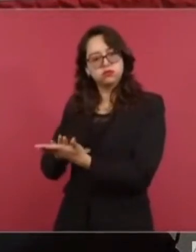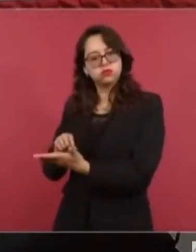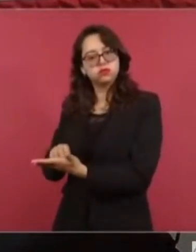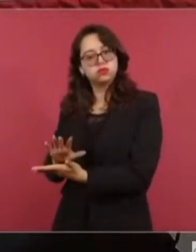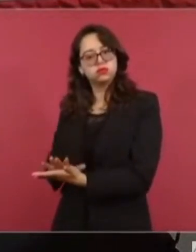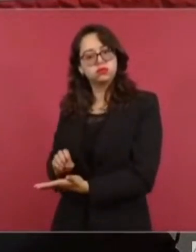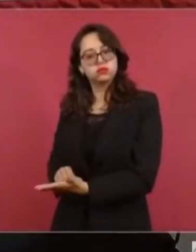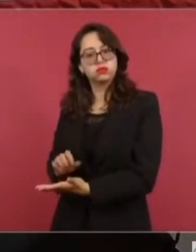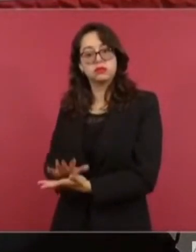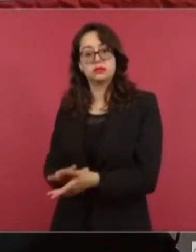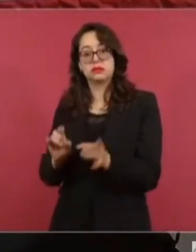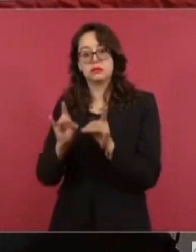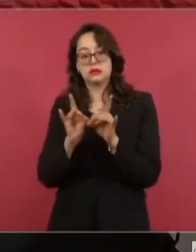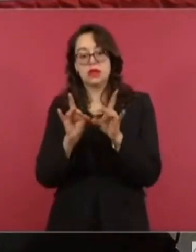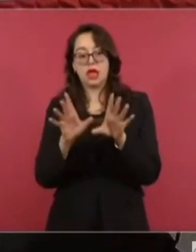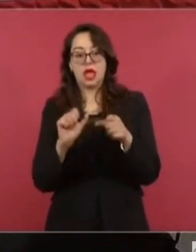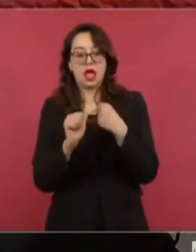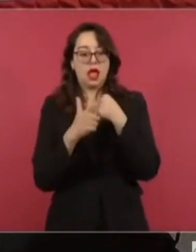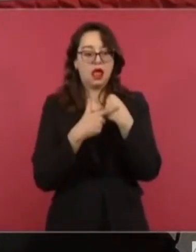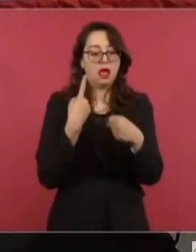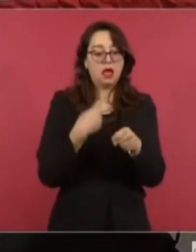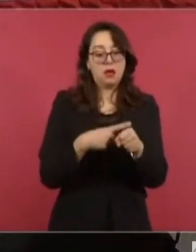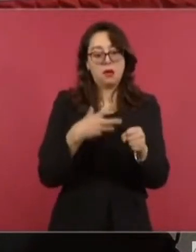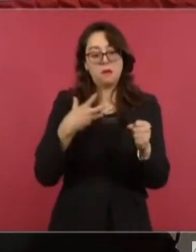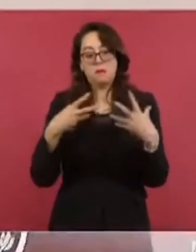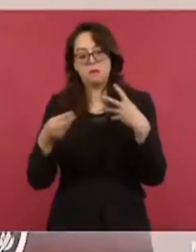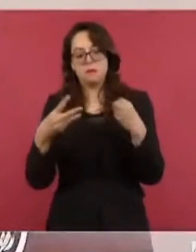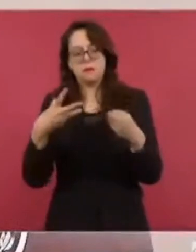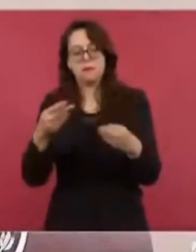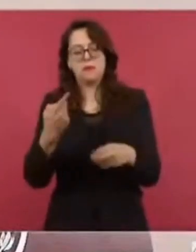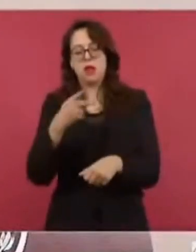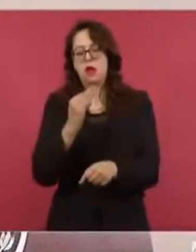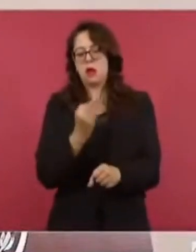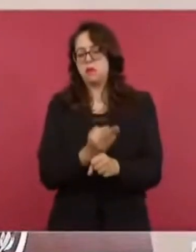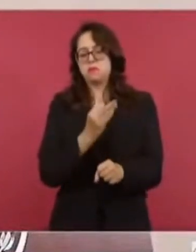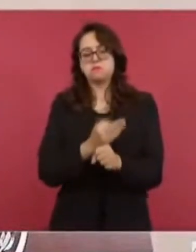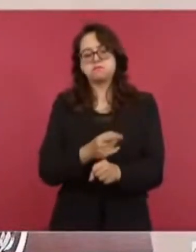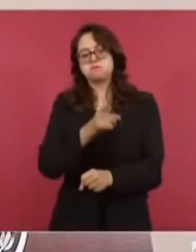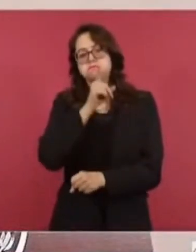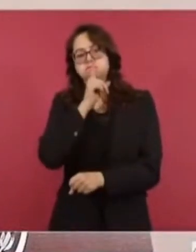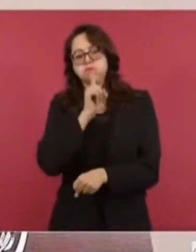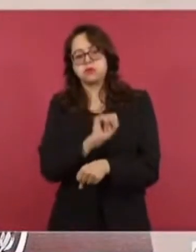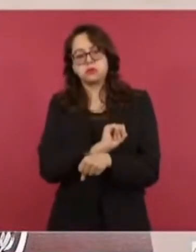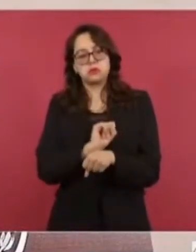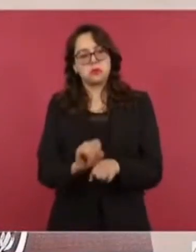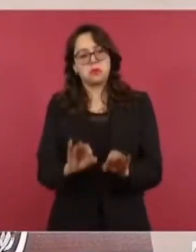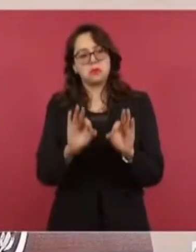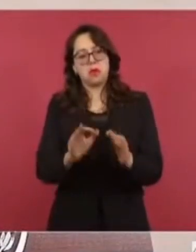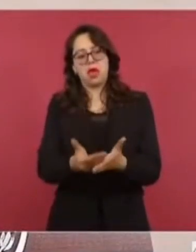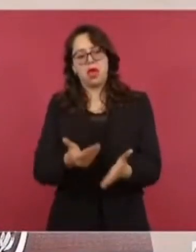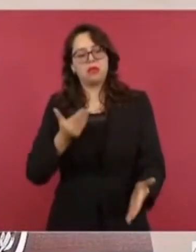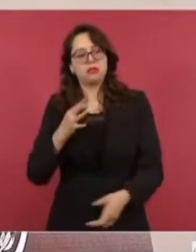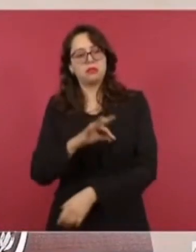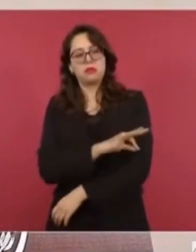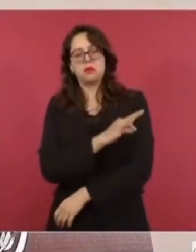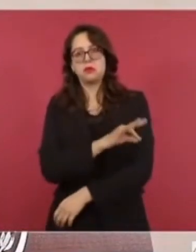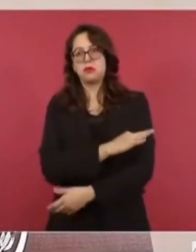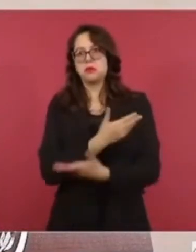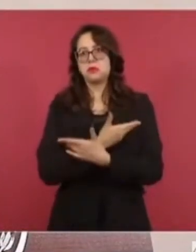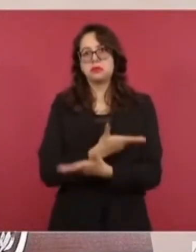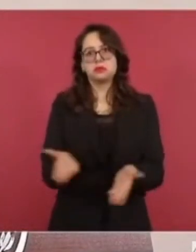a vigilancia epidemiológica, pero que no tienen sustento hasta ahora porque ha habido la prevención